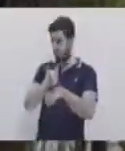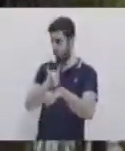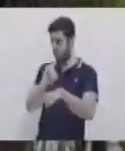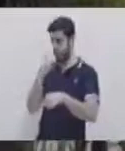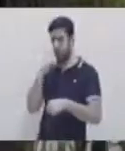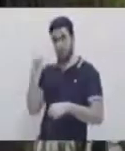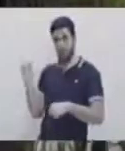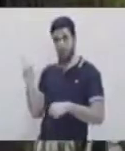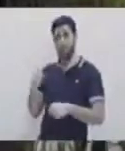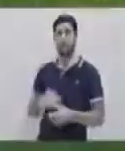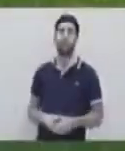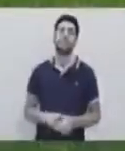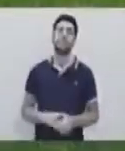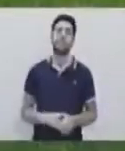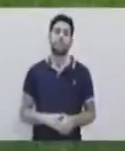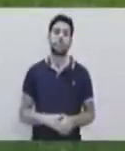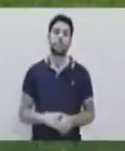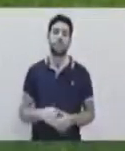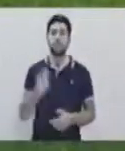lechuza